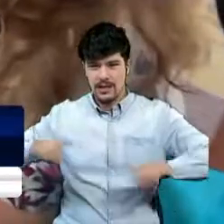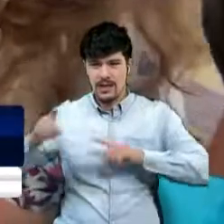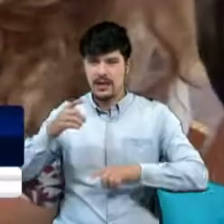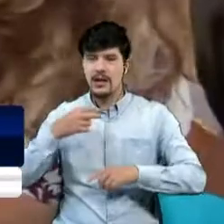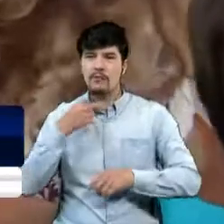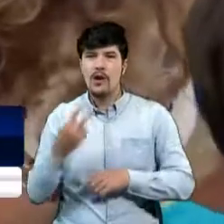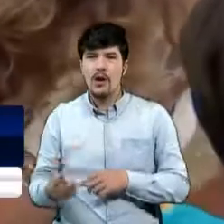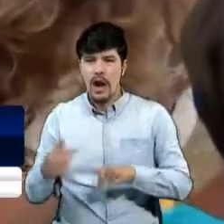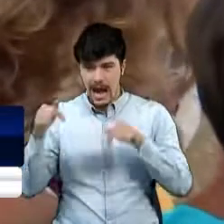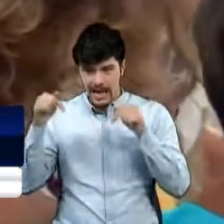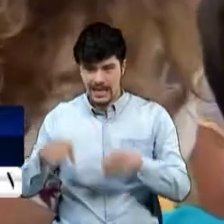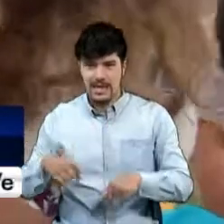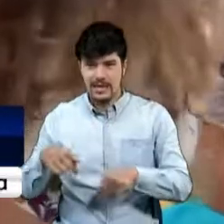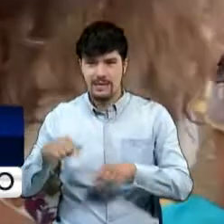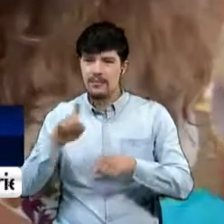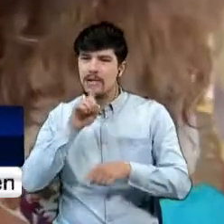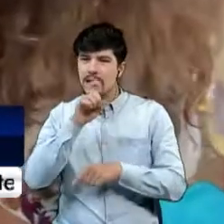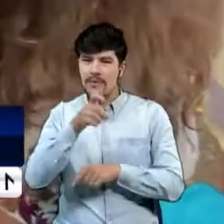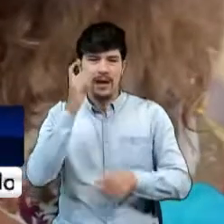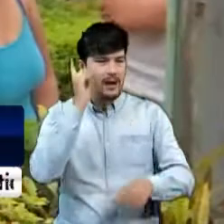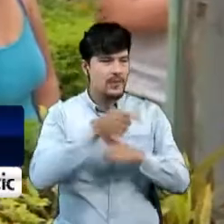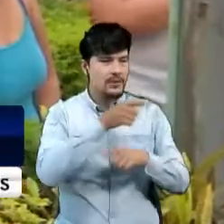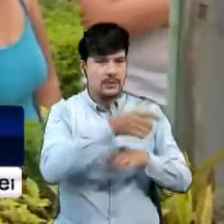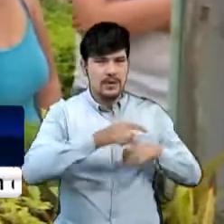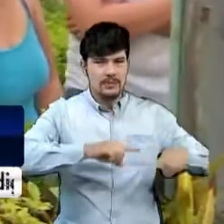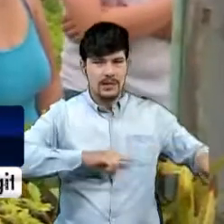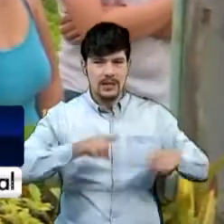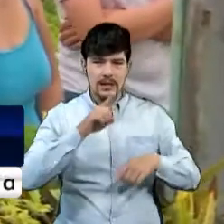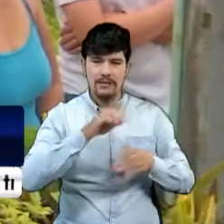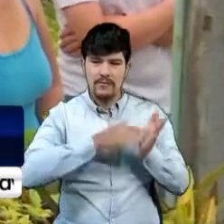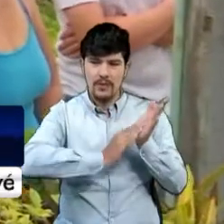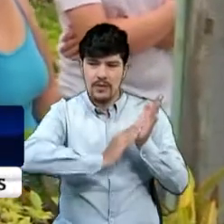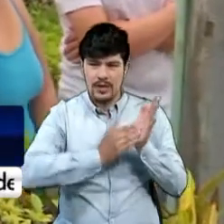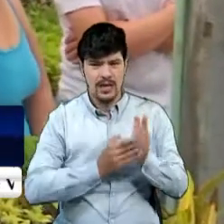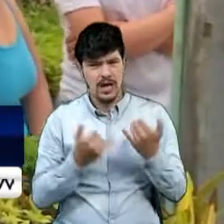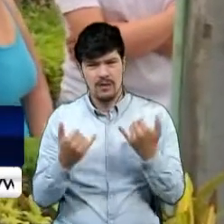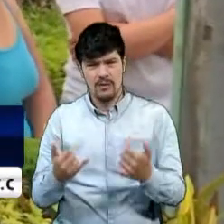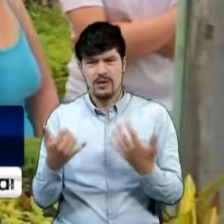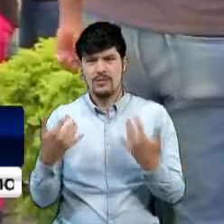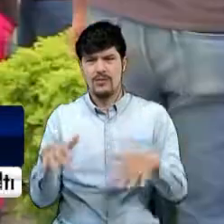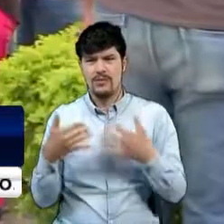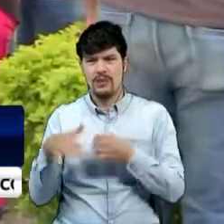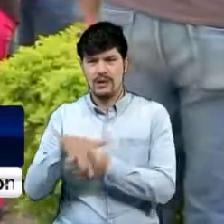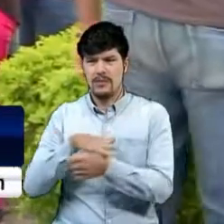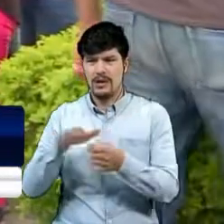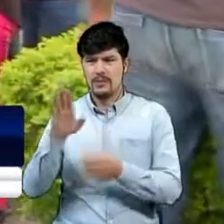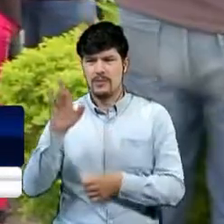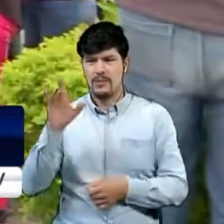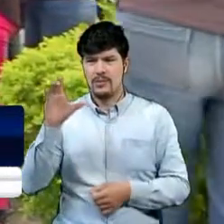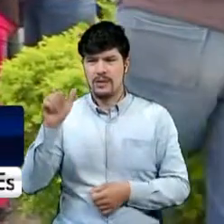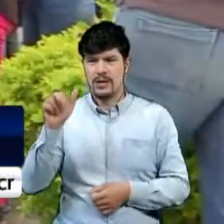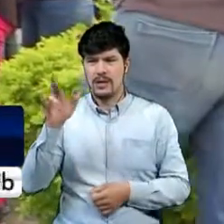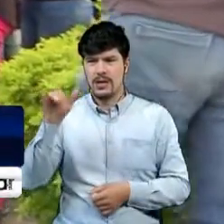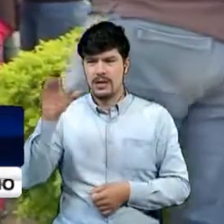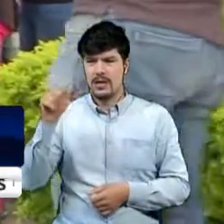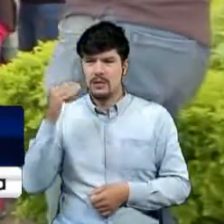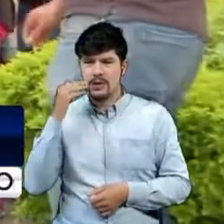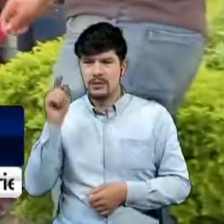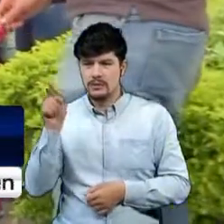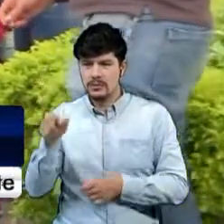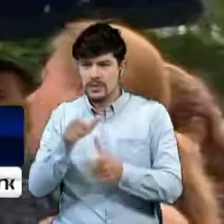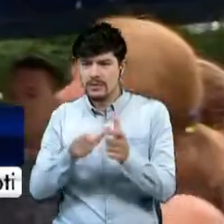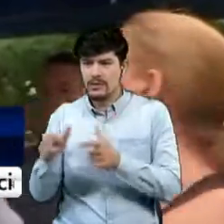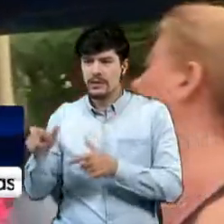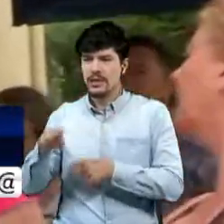de bucaramanga a la administración de floridablanca generó incertidumbre en el sector 20 del barrio bucarica cuando personal de la alcaldía de